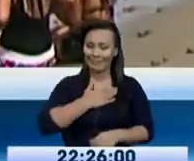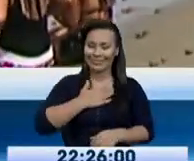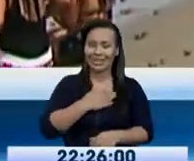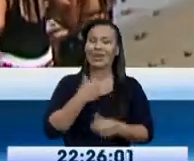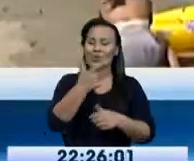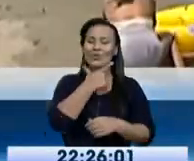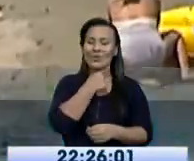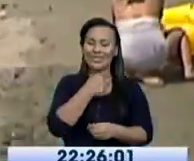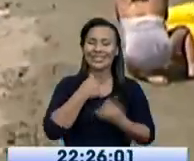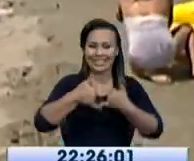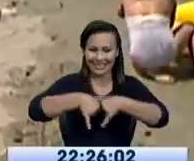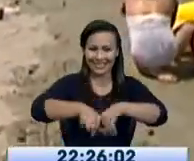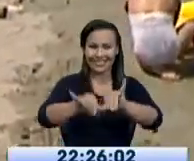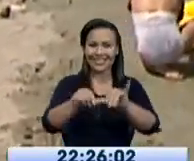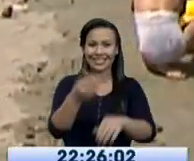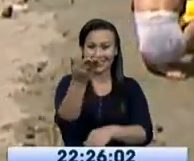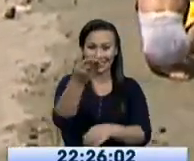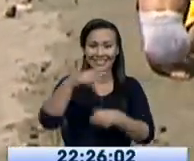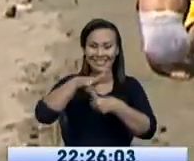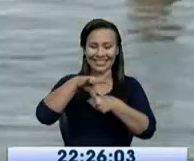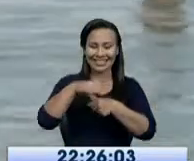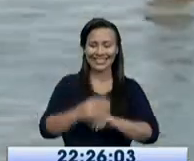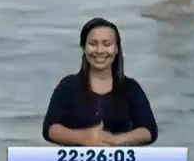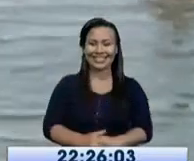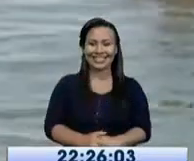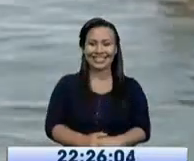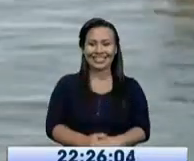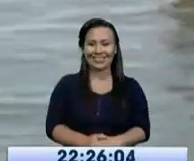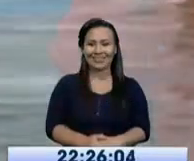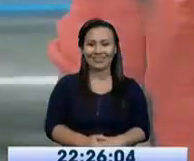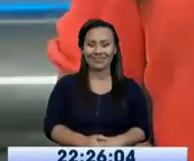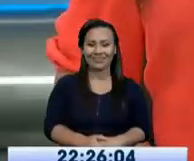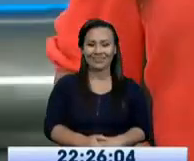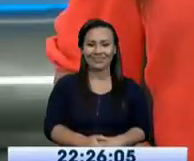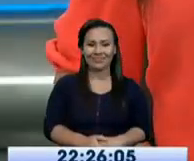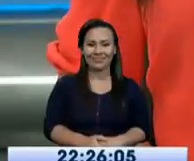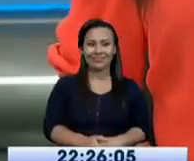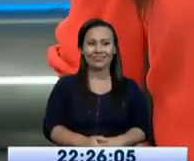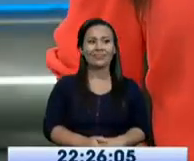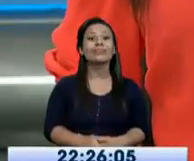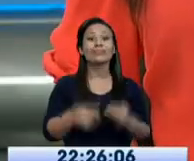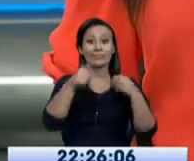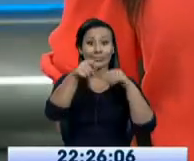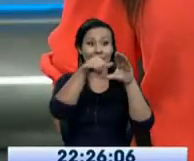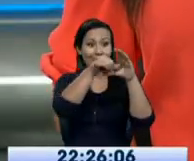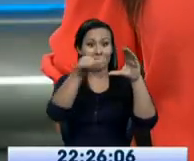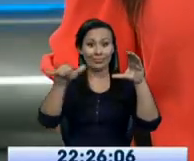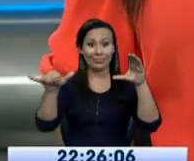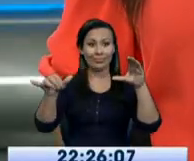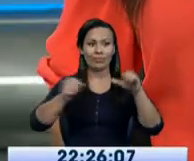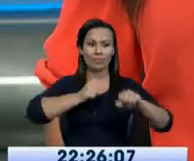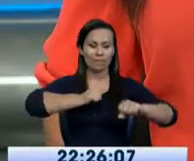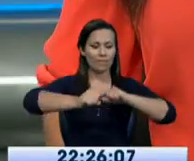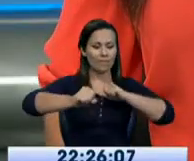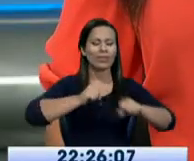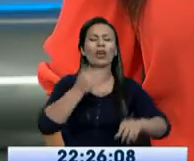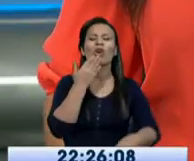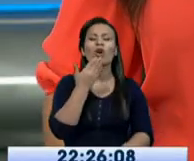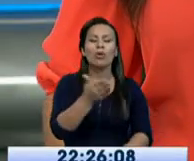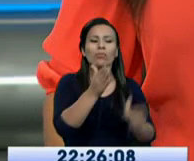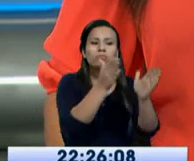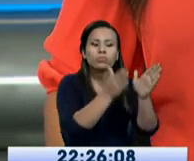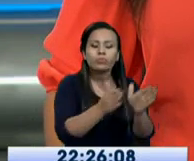lo ajeno. Informó Lorena Vaque. En Santa Elena se dio a conocer el plan de